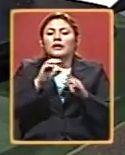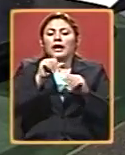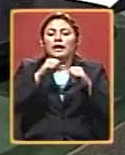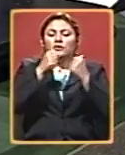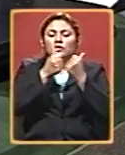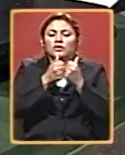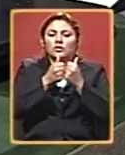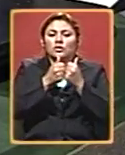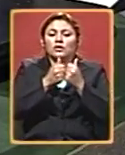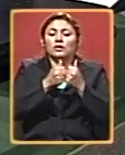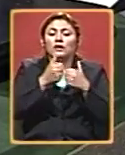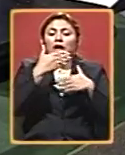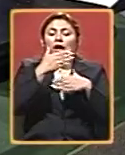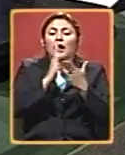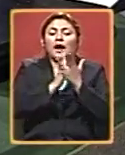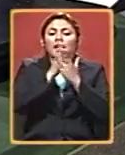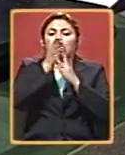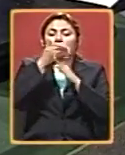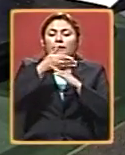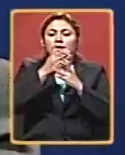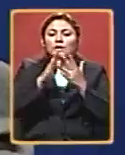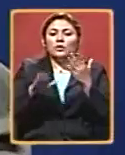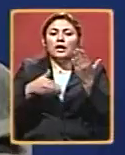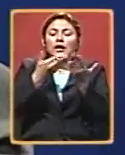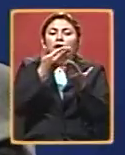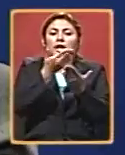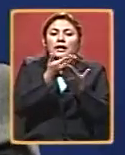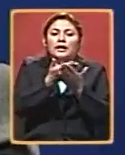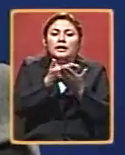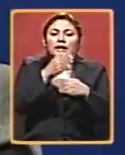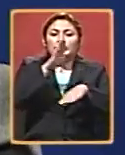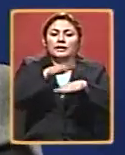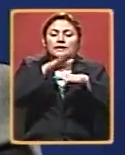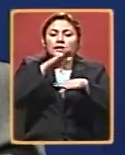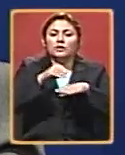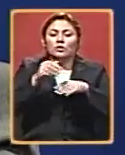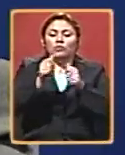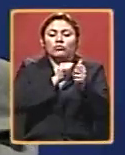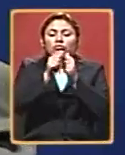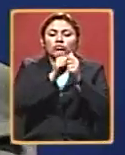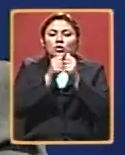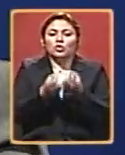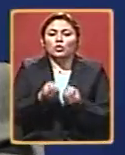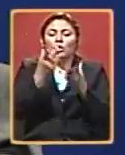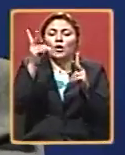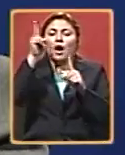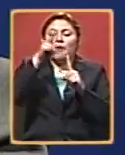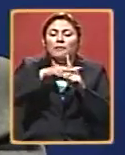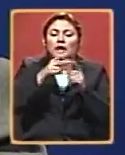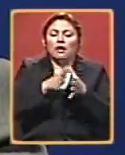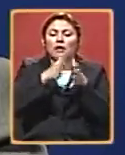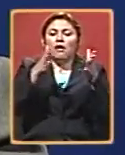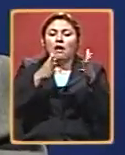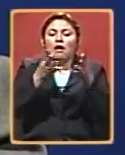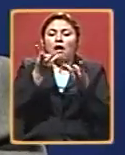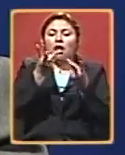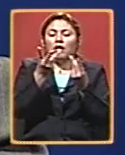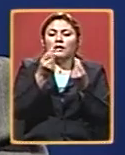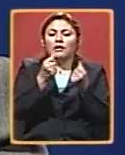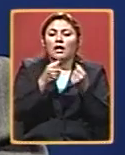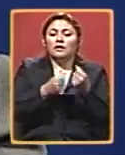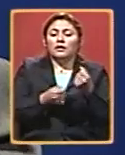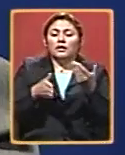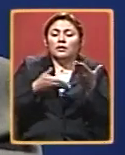y lo hace mediante una licitación, ¿verdad? Entonces hay un concurso público, ¿verdad? Donde aplican una gran cantidad